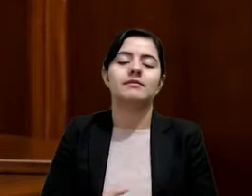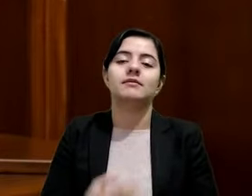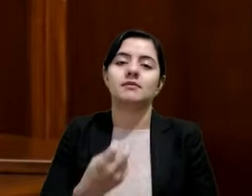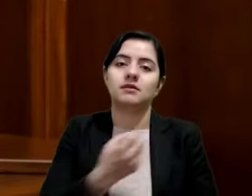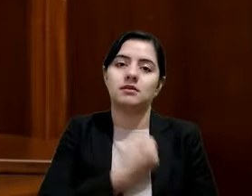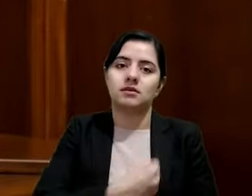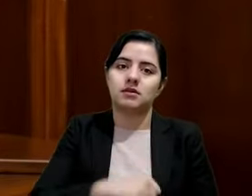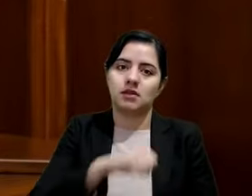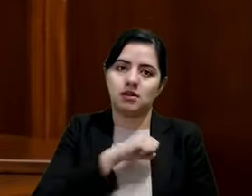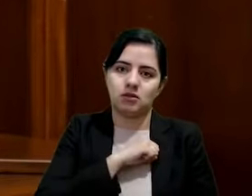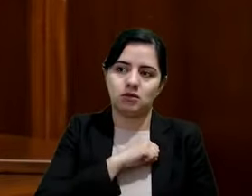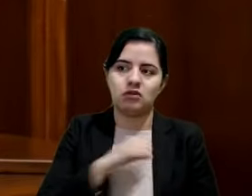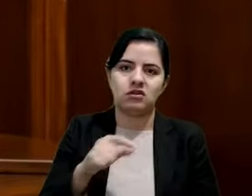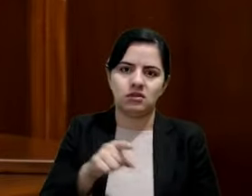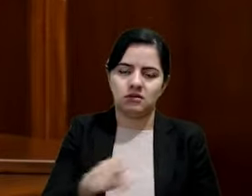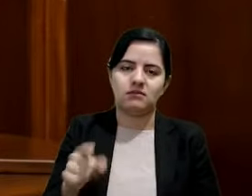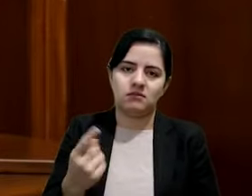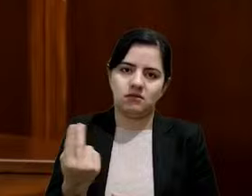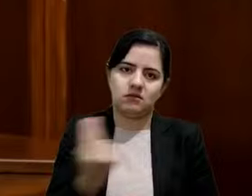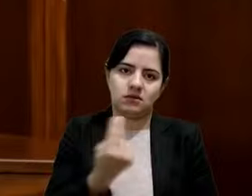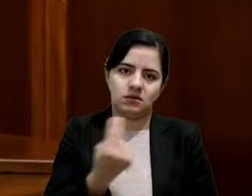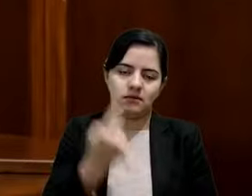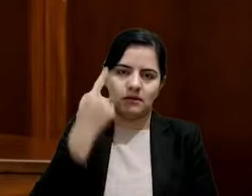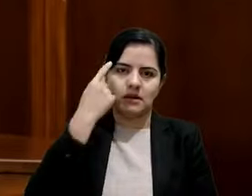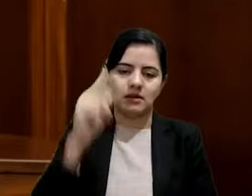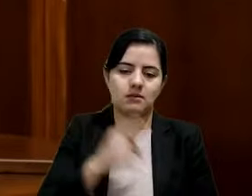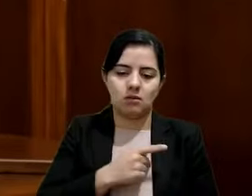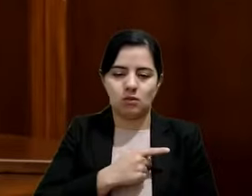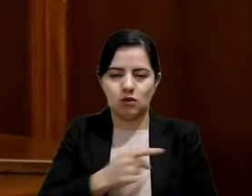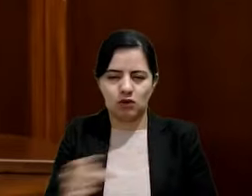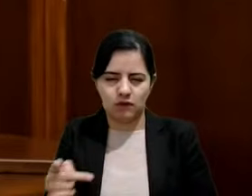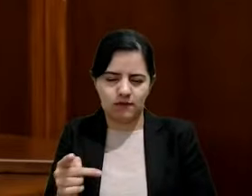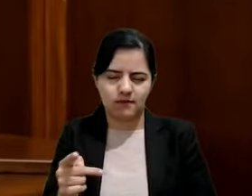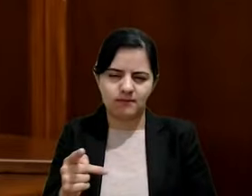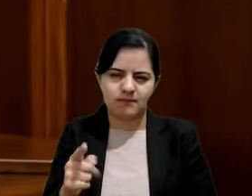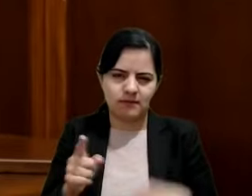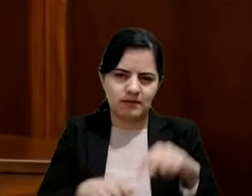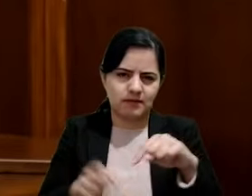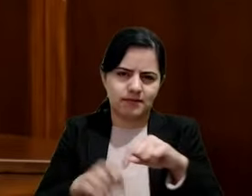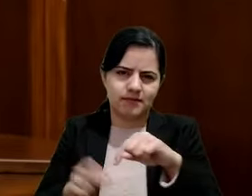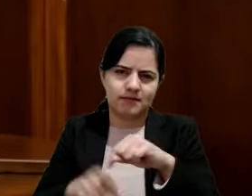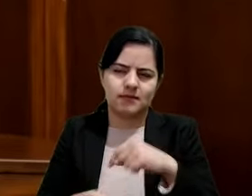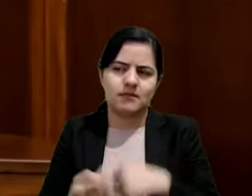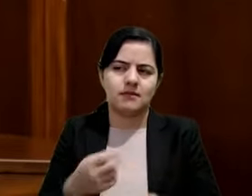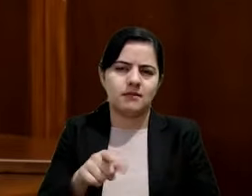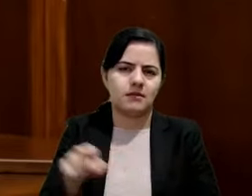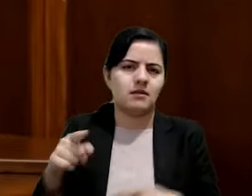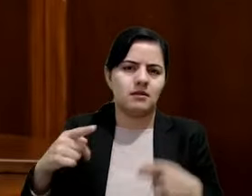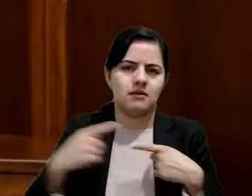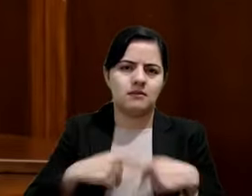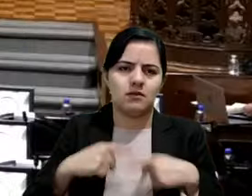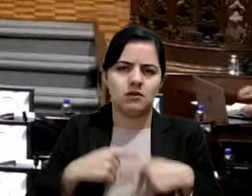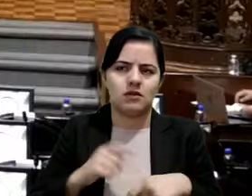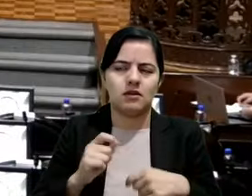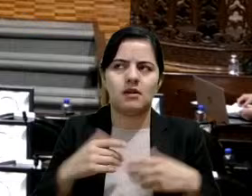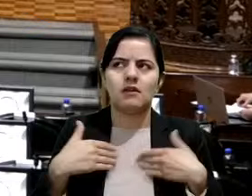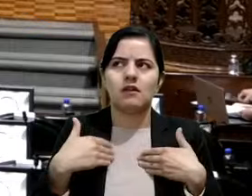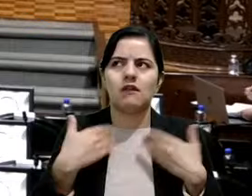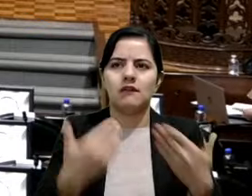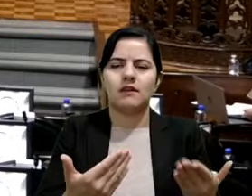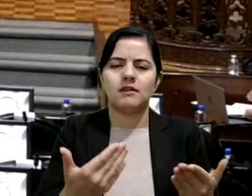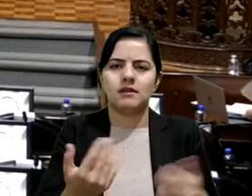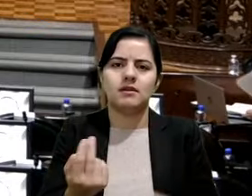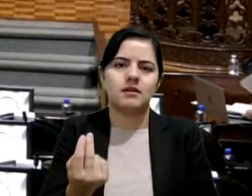de la pobreza y un componente crucial para cumplir con la confianza del que el pueblo ha depositado en nosotros es una